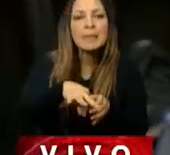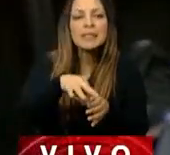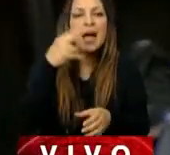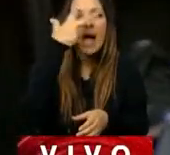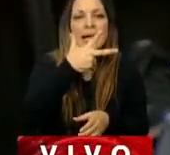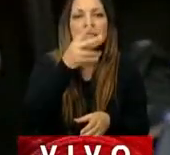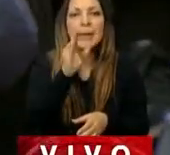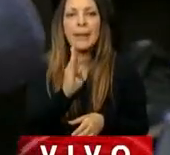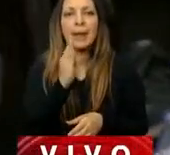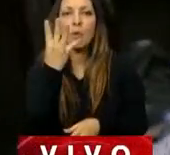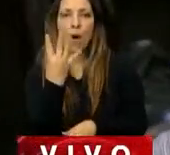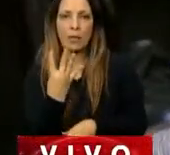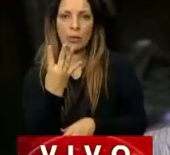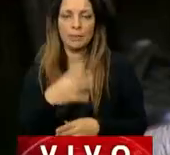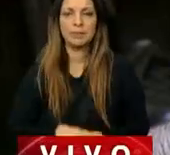HB4.